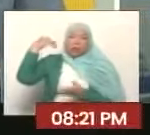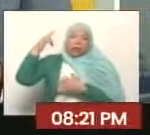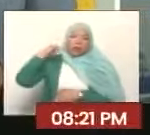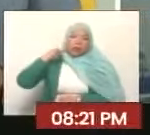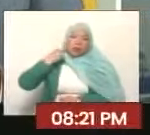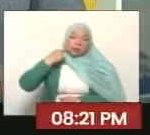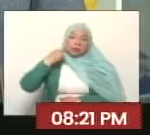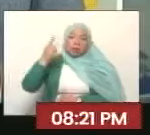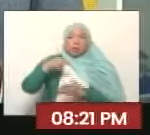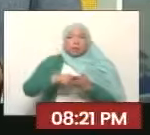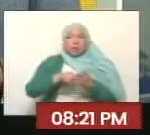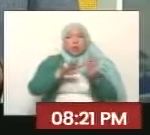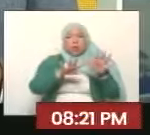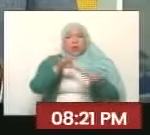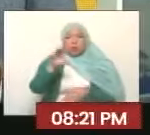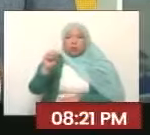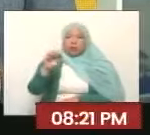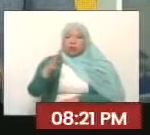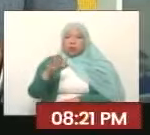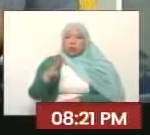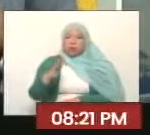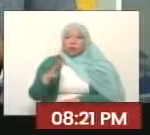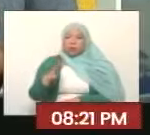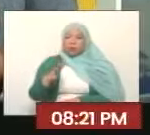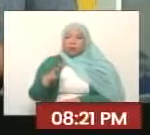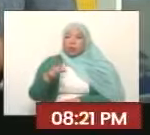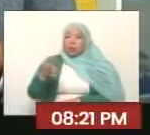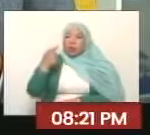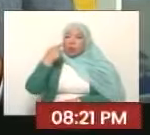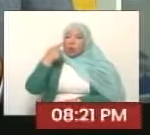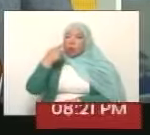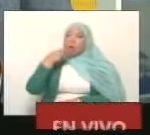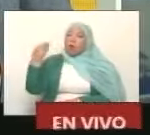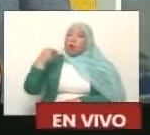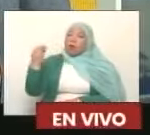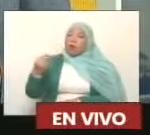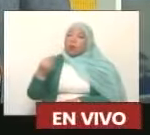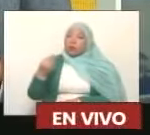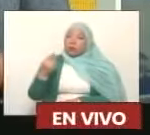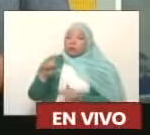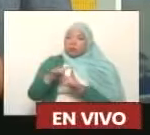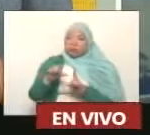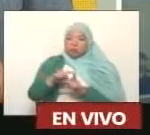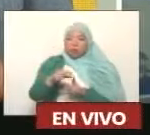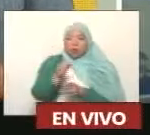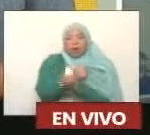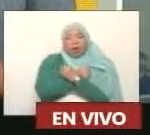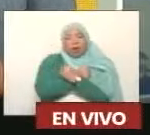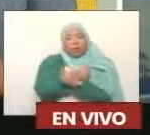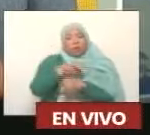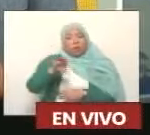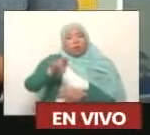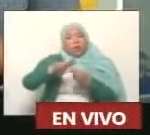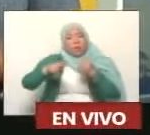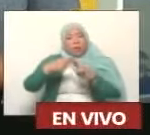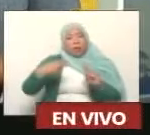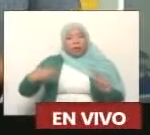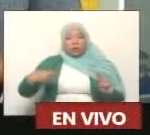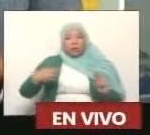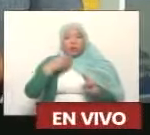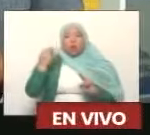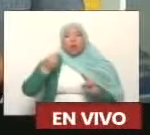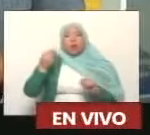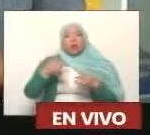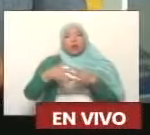Cuando estos son muchachos que se ven su rostro, en sus palabras, es amor por la paz. esa